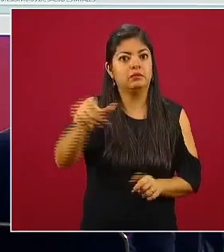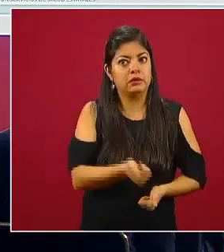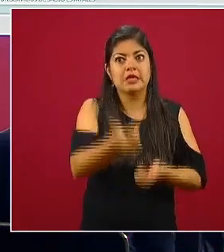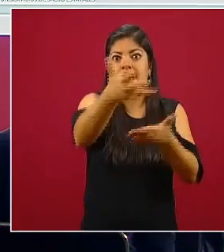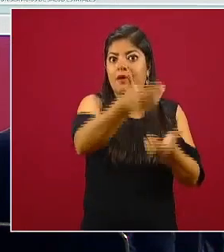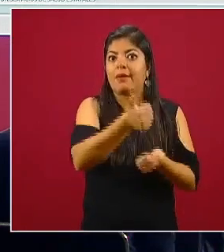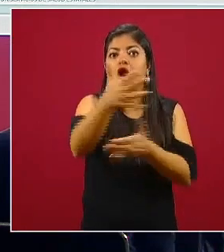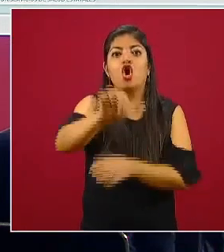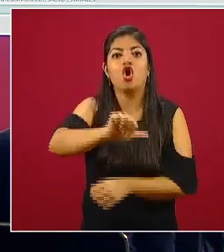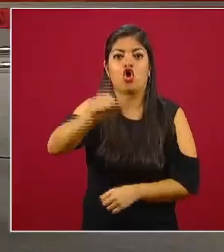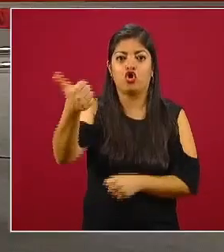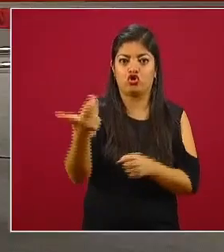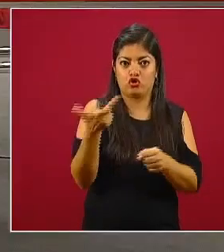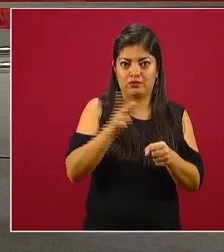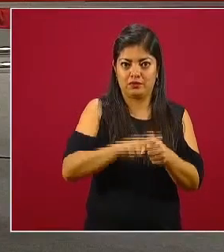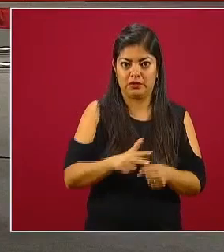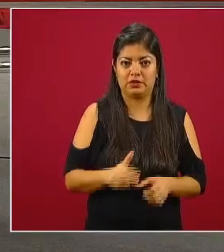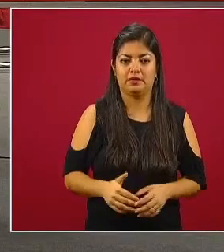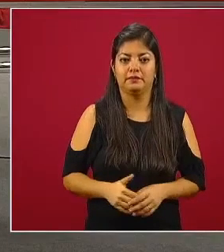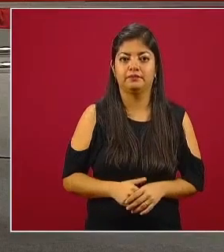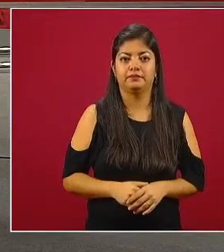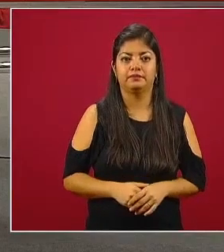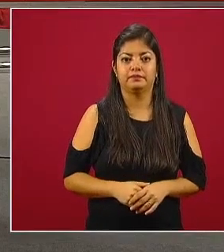posible. La siguiente.